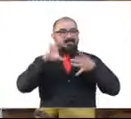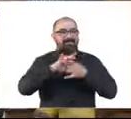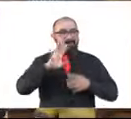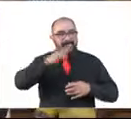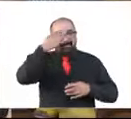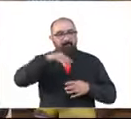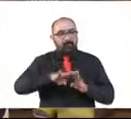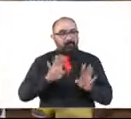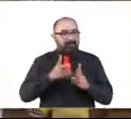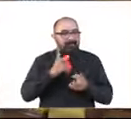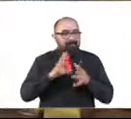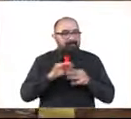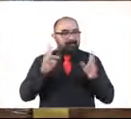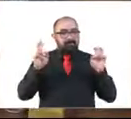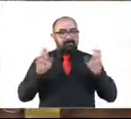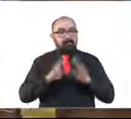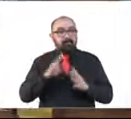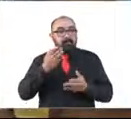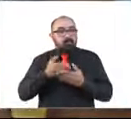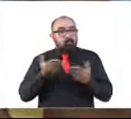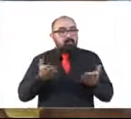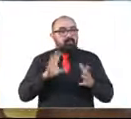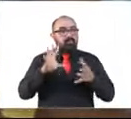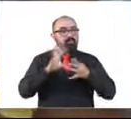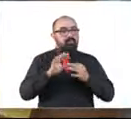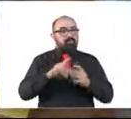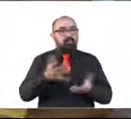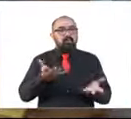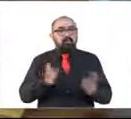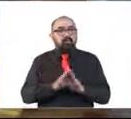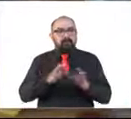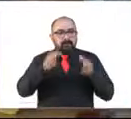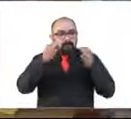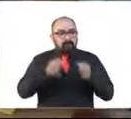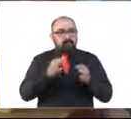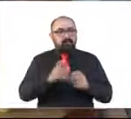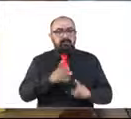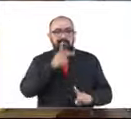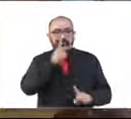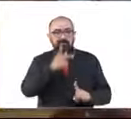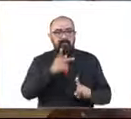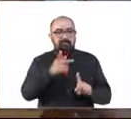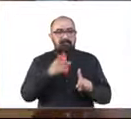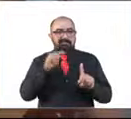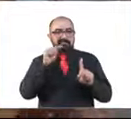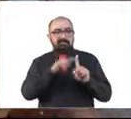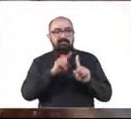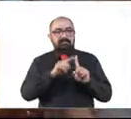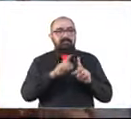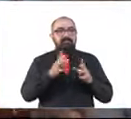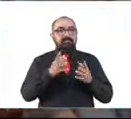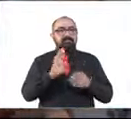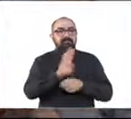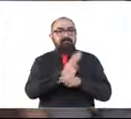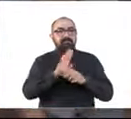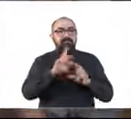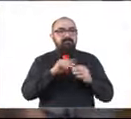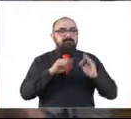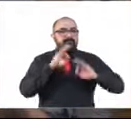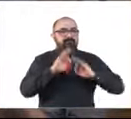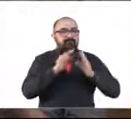me gustaría que pues definieran pues en algunas palabras, ¿no? Medio ambiente sembrando bienestar.